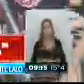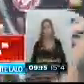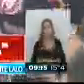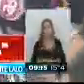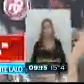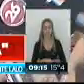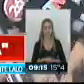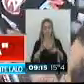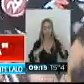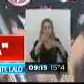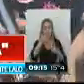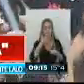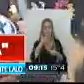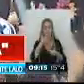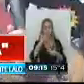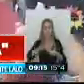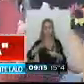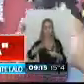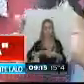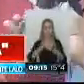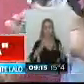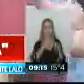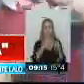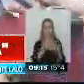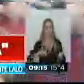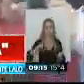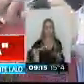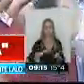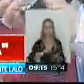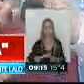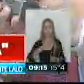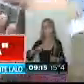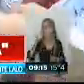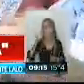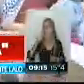La revancha yo creo que sí. Chino,